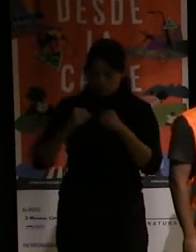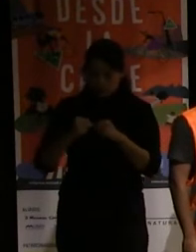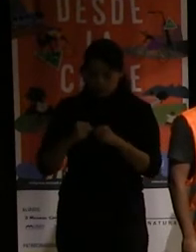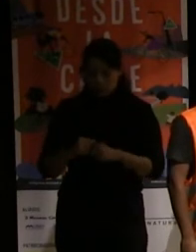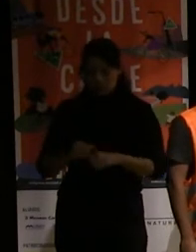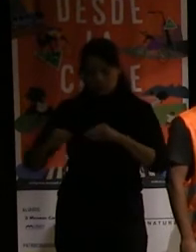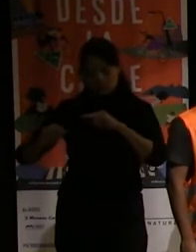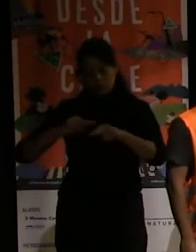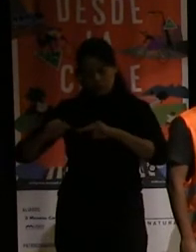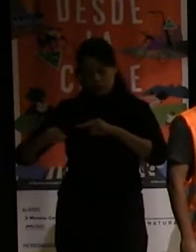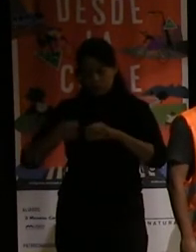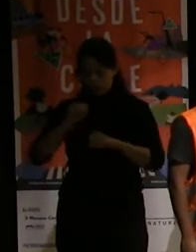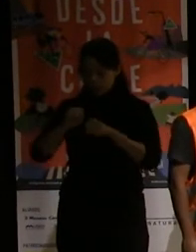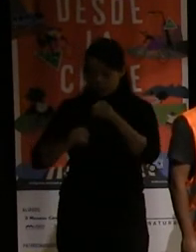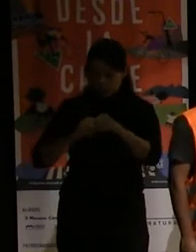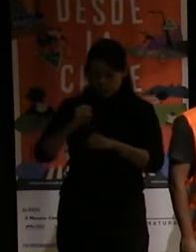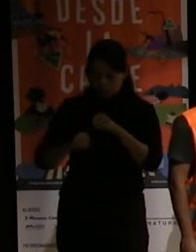causa del momento ciclista